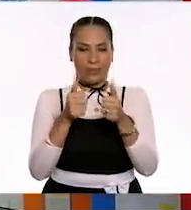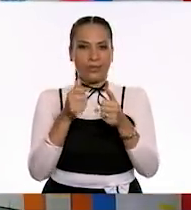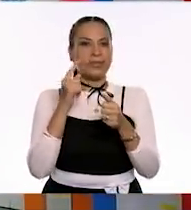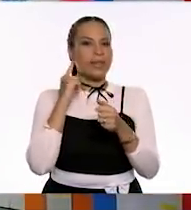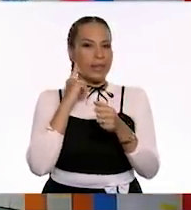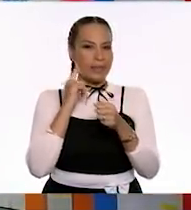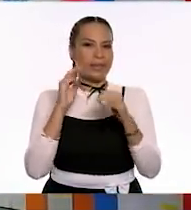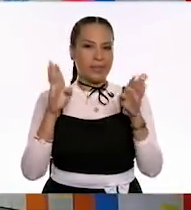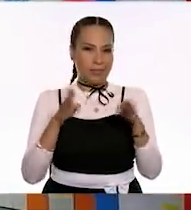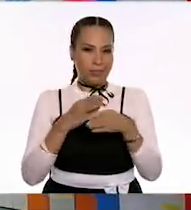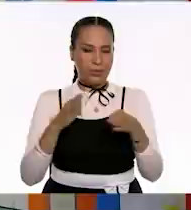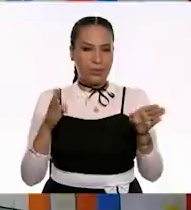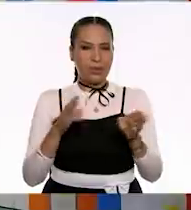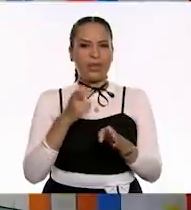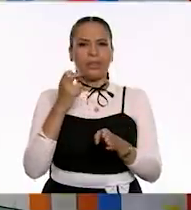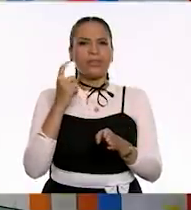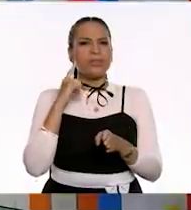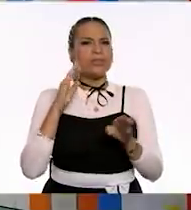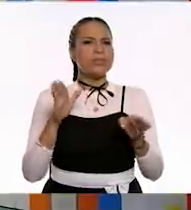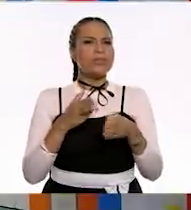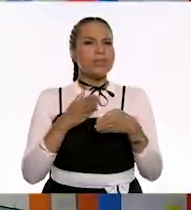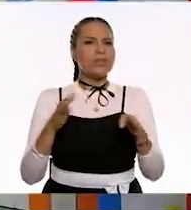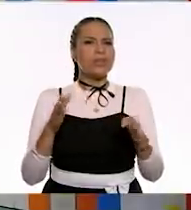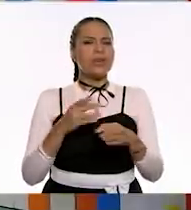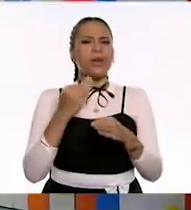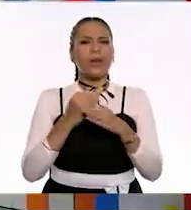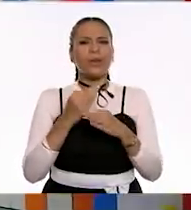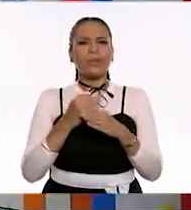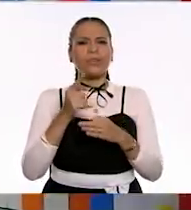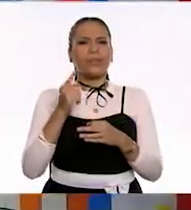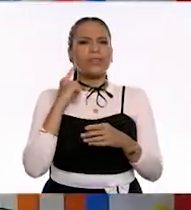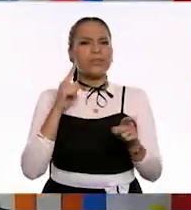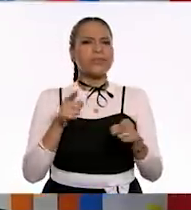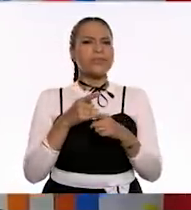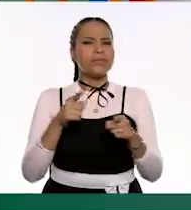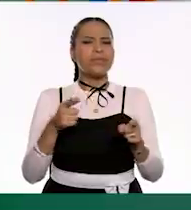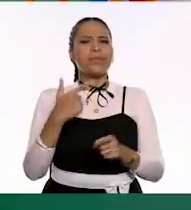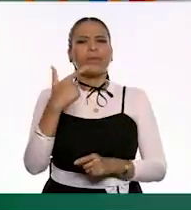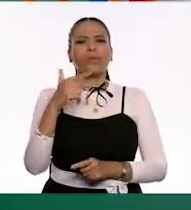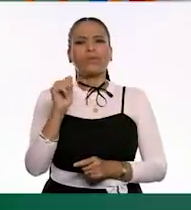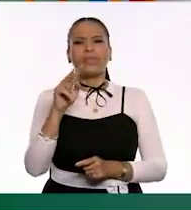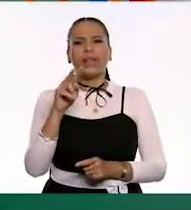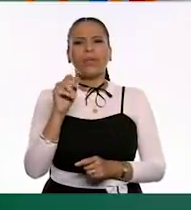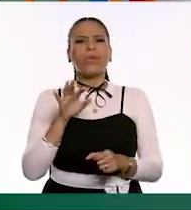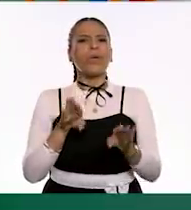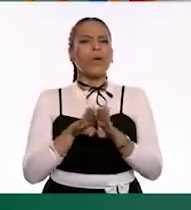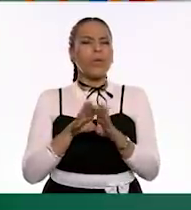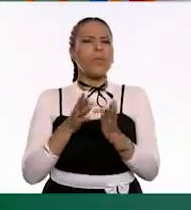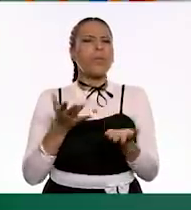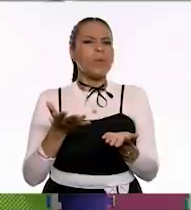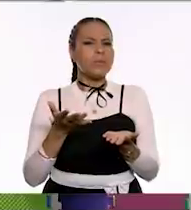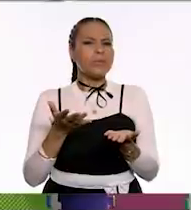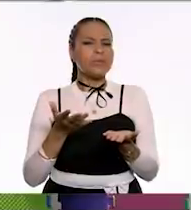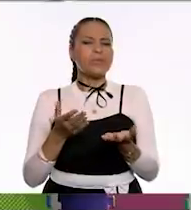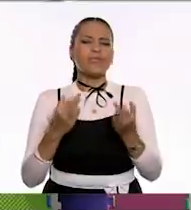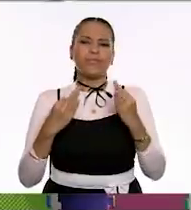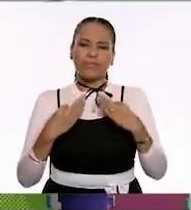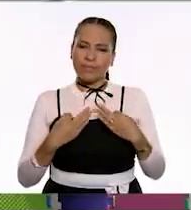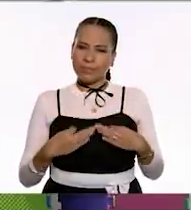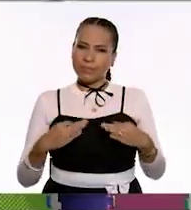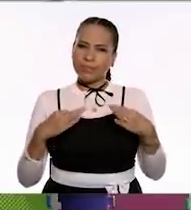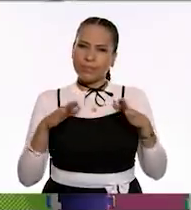la música. ¿Qué sonido era esta que interpretó Gustavo? ¿Cómo era, Eric?